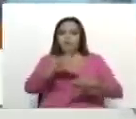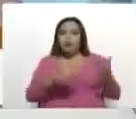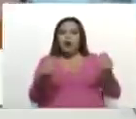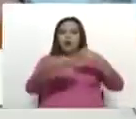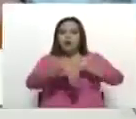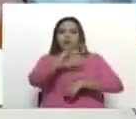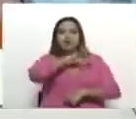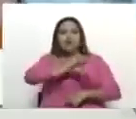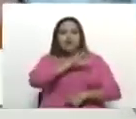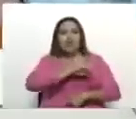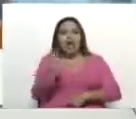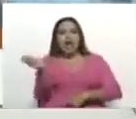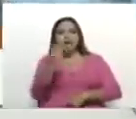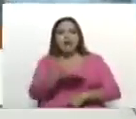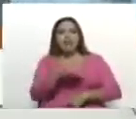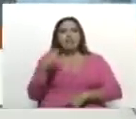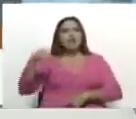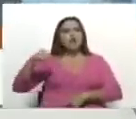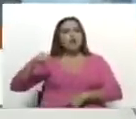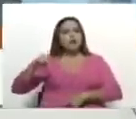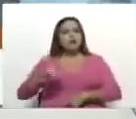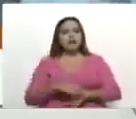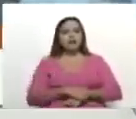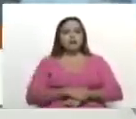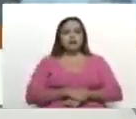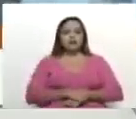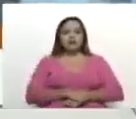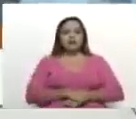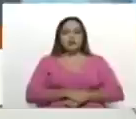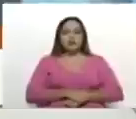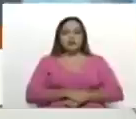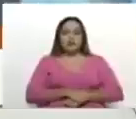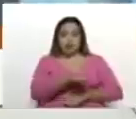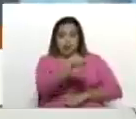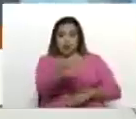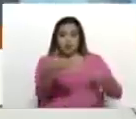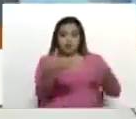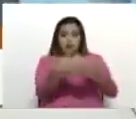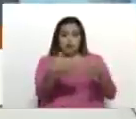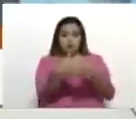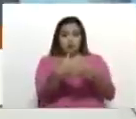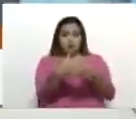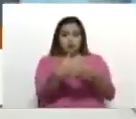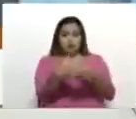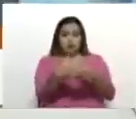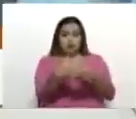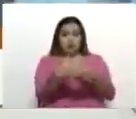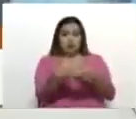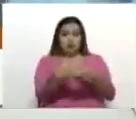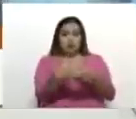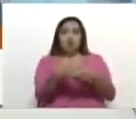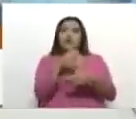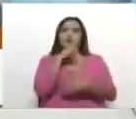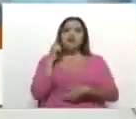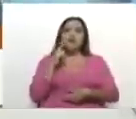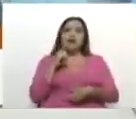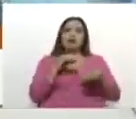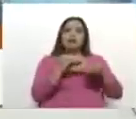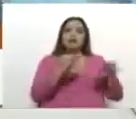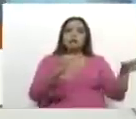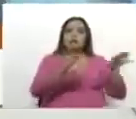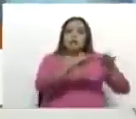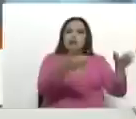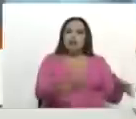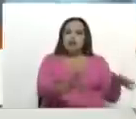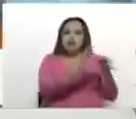en el mes de noviembre con estos sectores de la llamada plataforma unitaria del